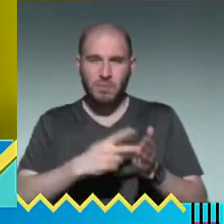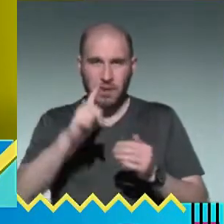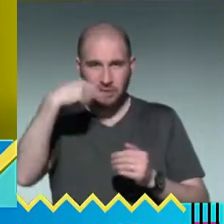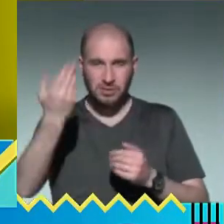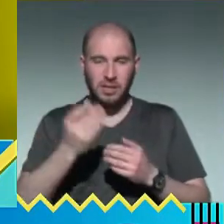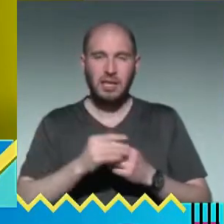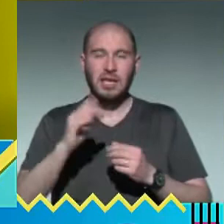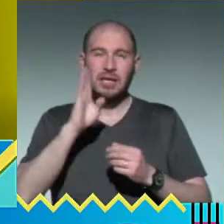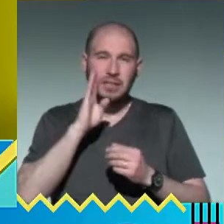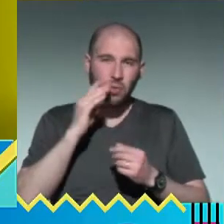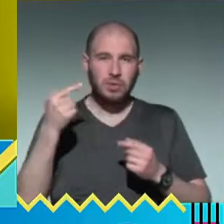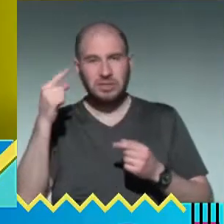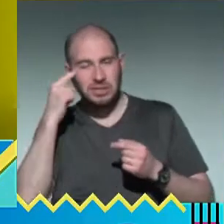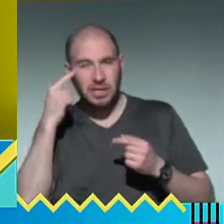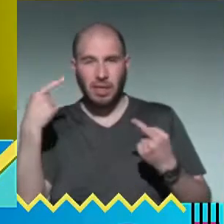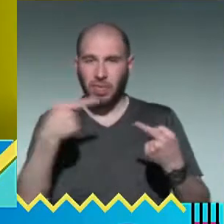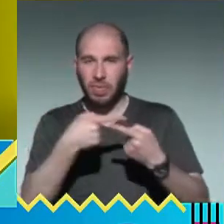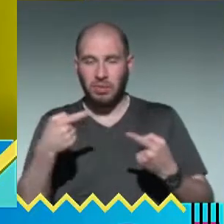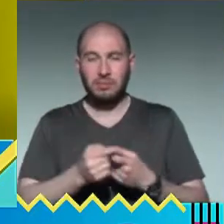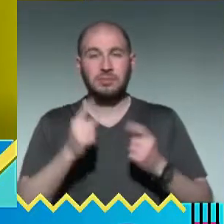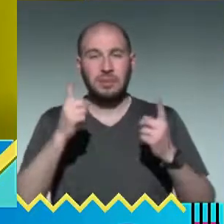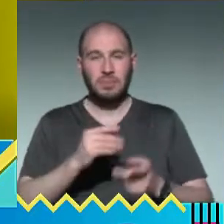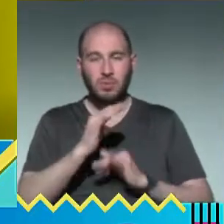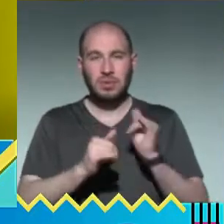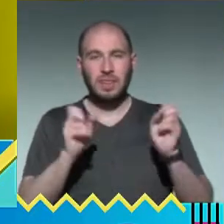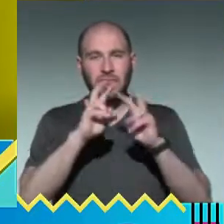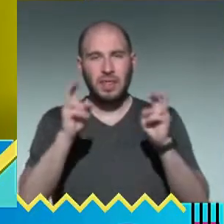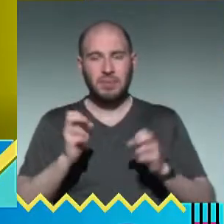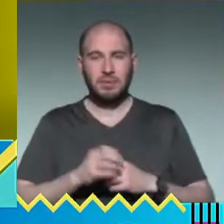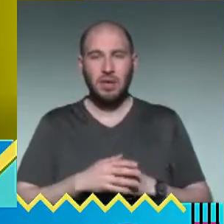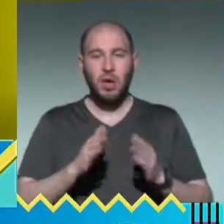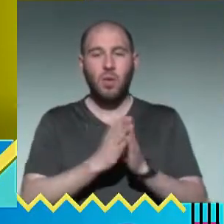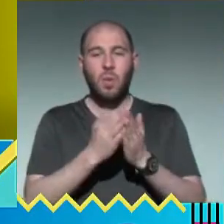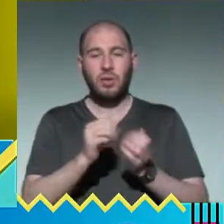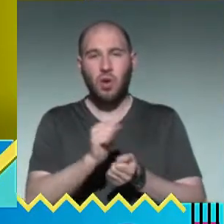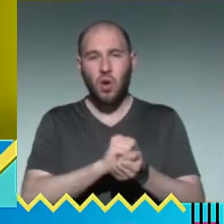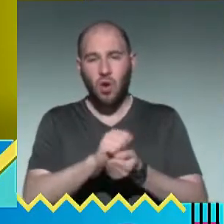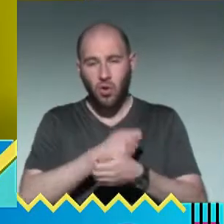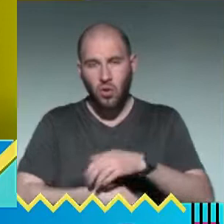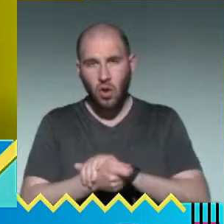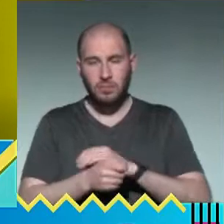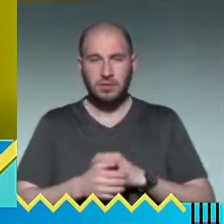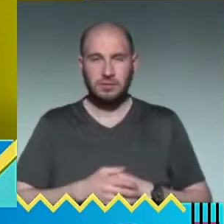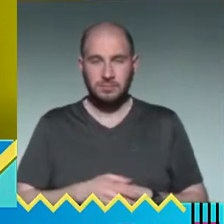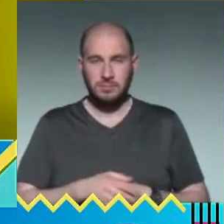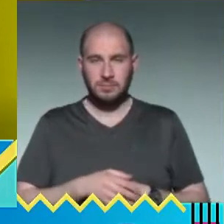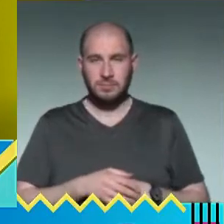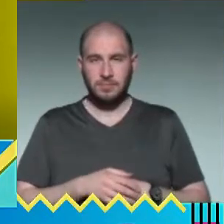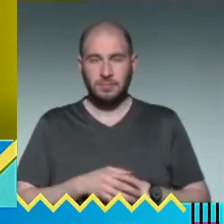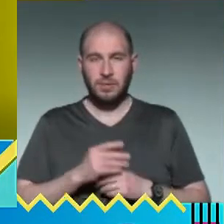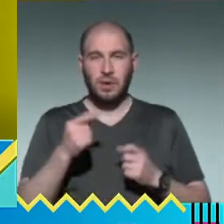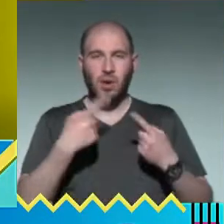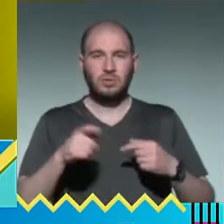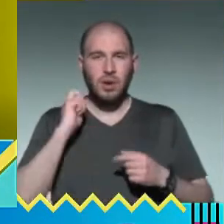tensión entre Estados Unidos y China, y también aludía al caso de los cuadernos de las coimas, ¿sí?, al hablar de